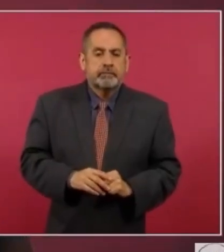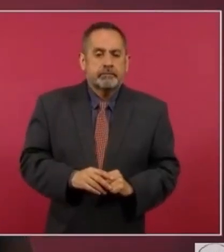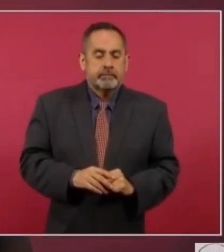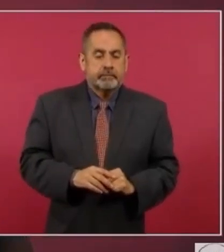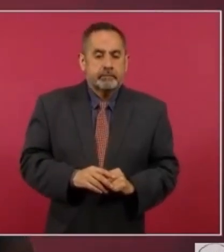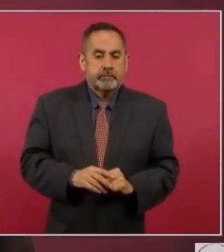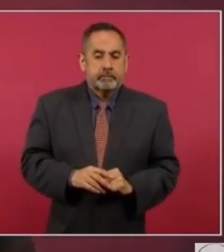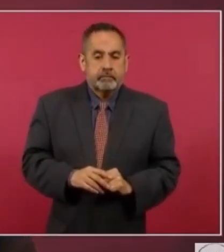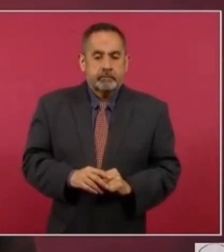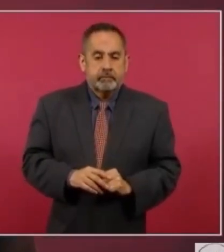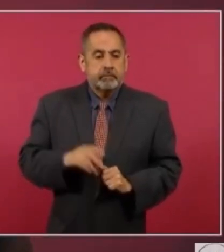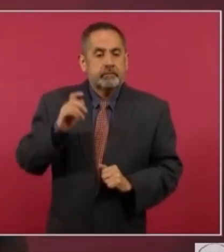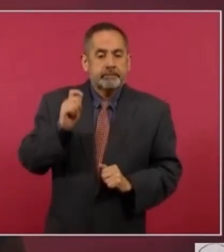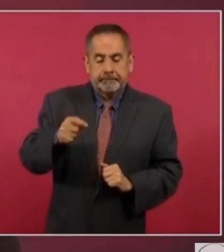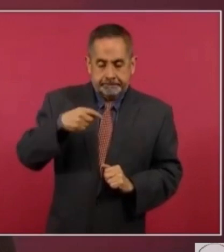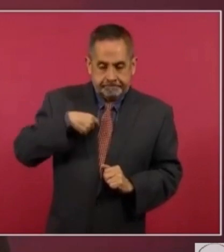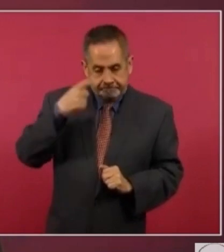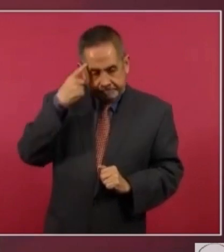toma un acuerdo